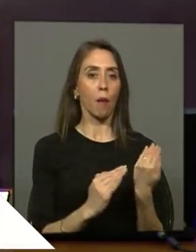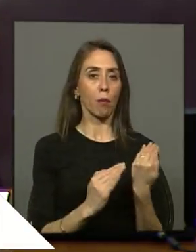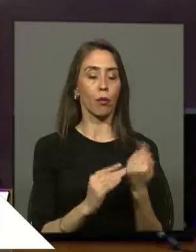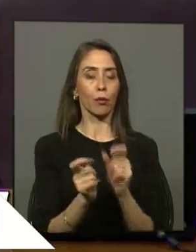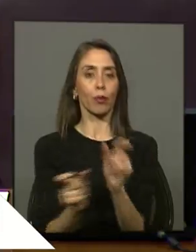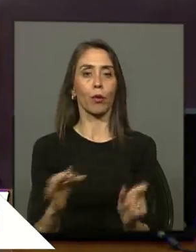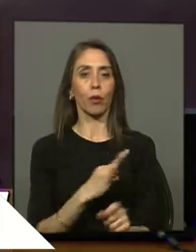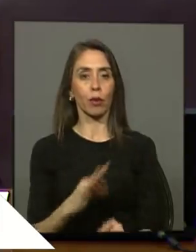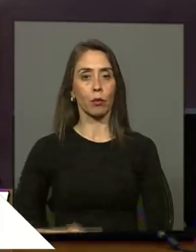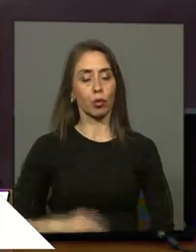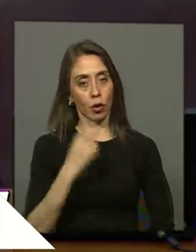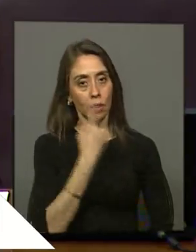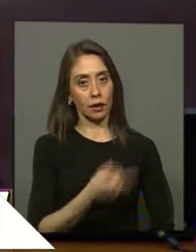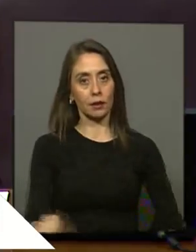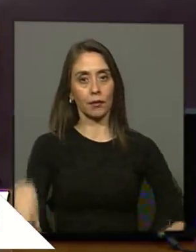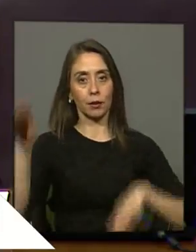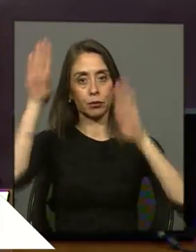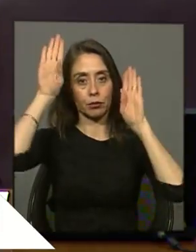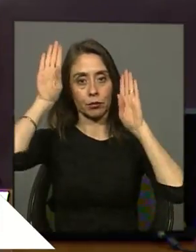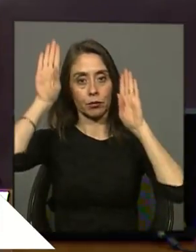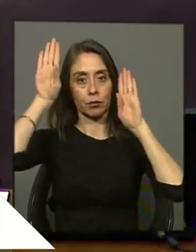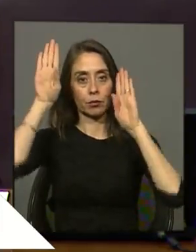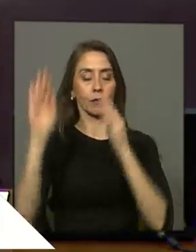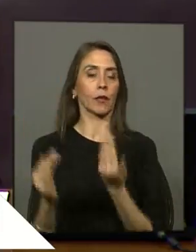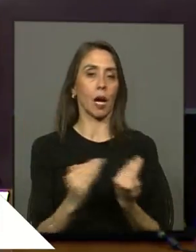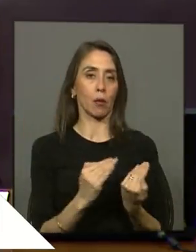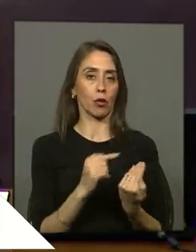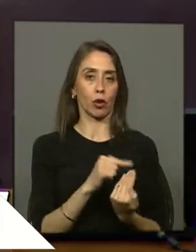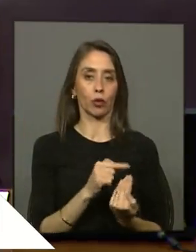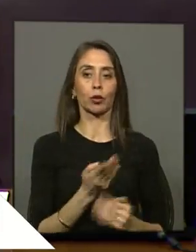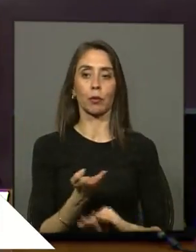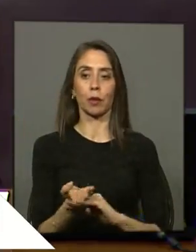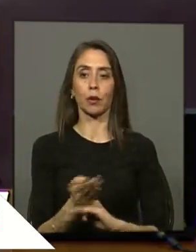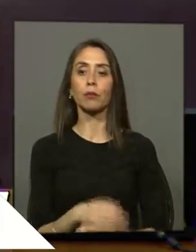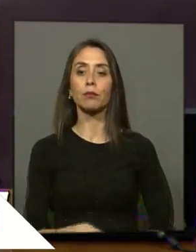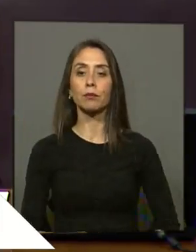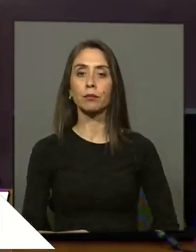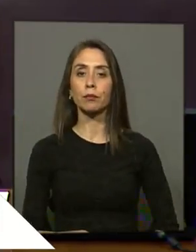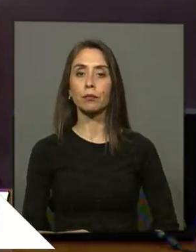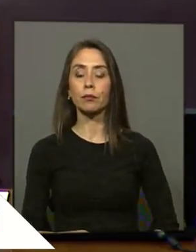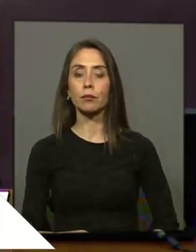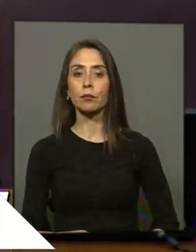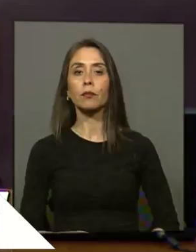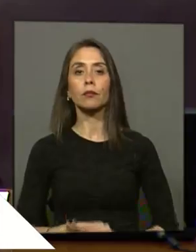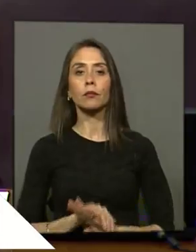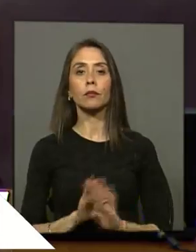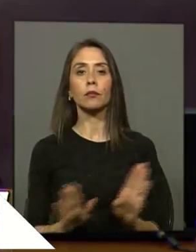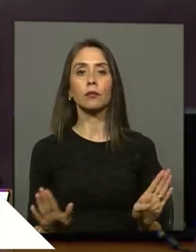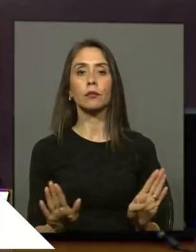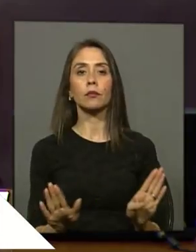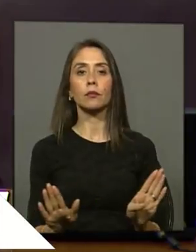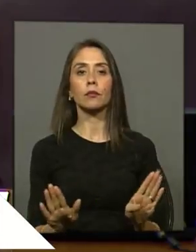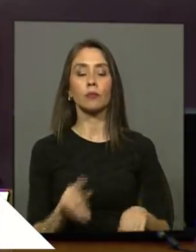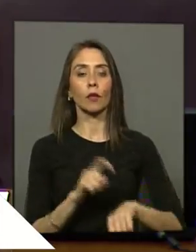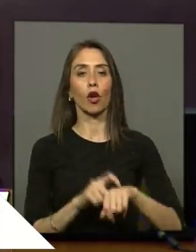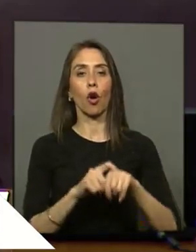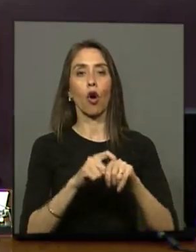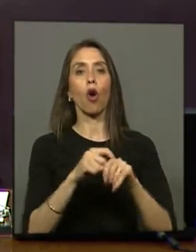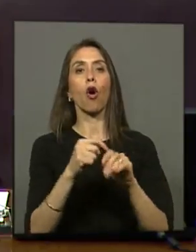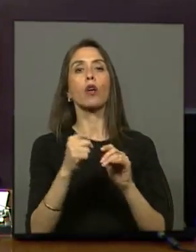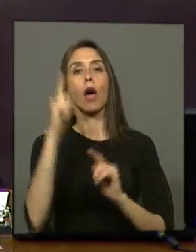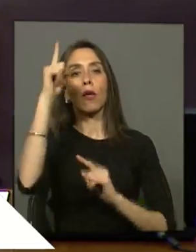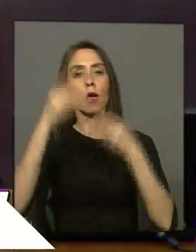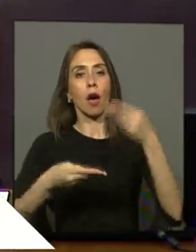los parlamentarios que adherimos a vuestra presentación con esto ponemos fin al término de la hora de